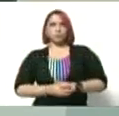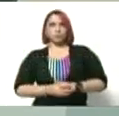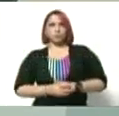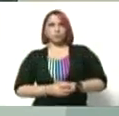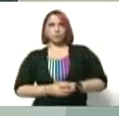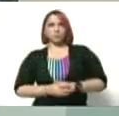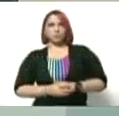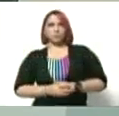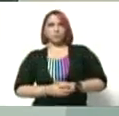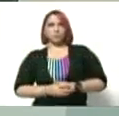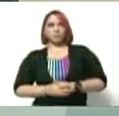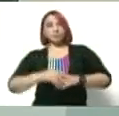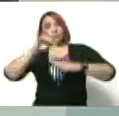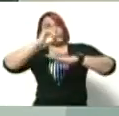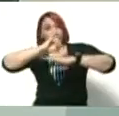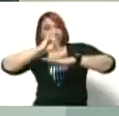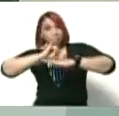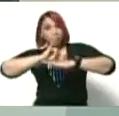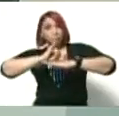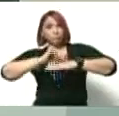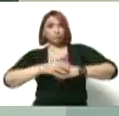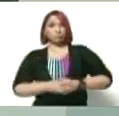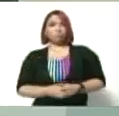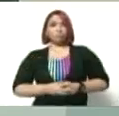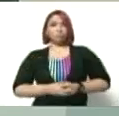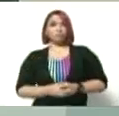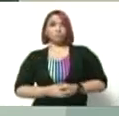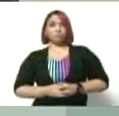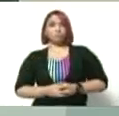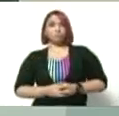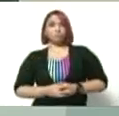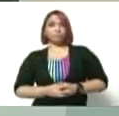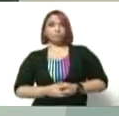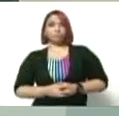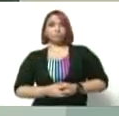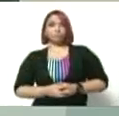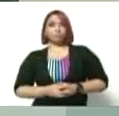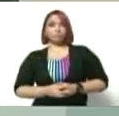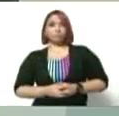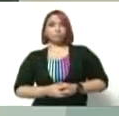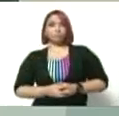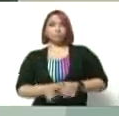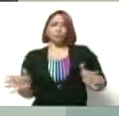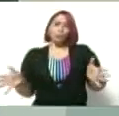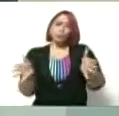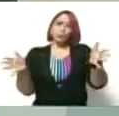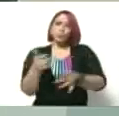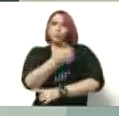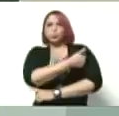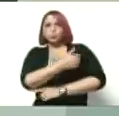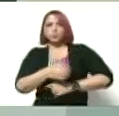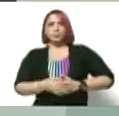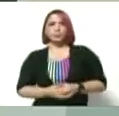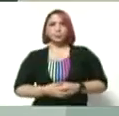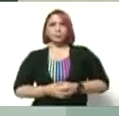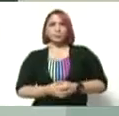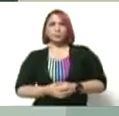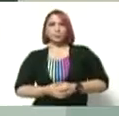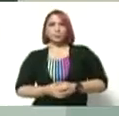iglesias cuando se dirigen a sus feligreses pues y estimular la vacunación así que tenemos dicen